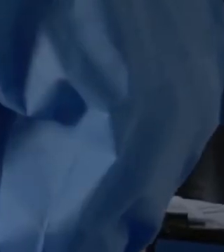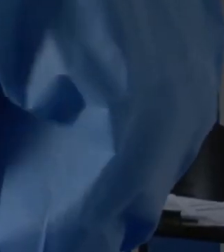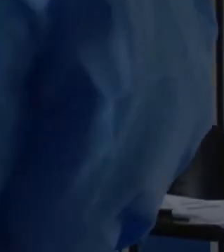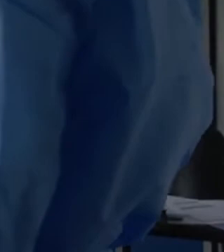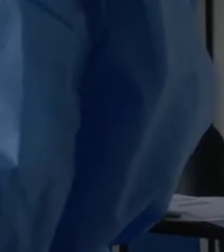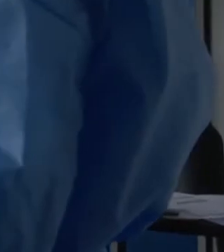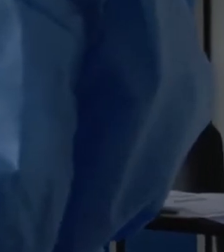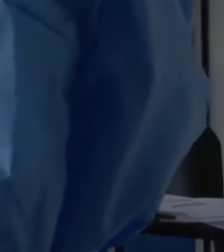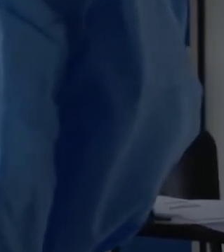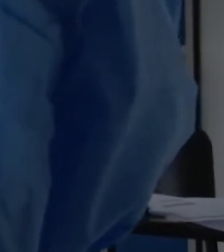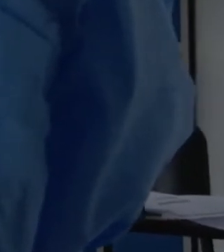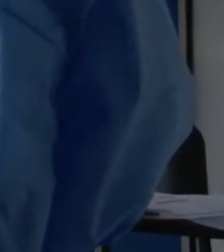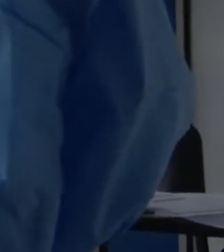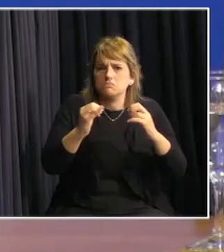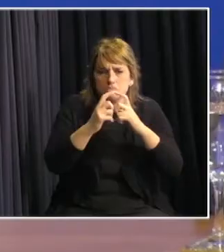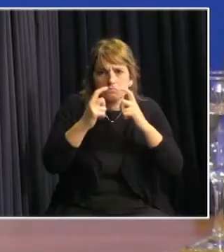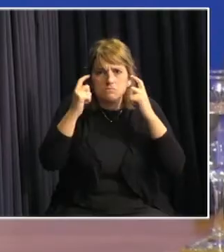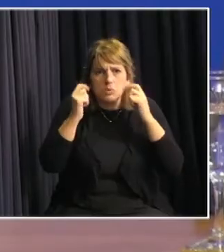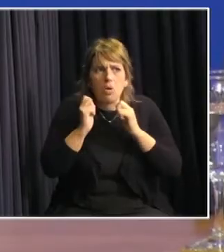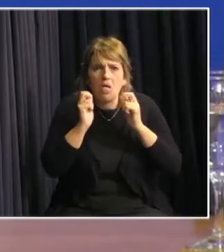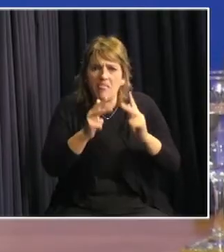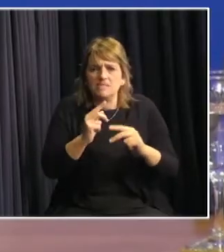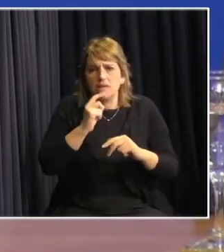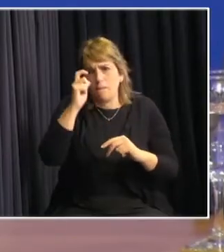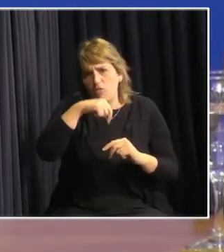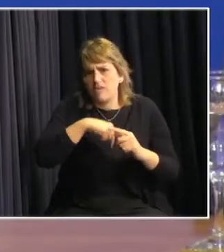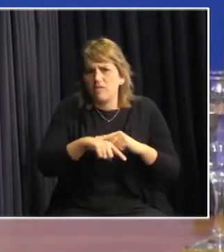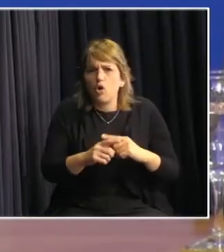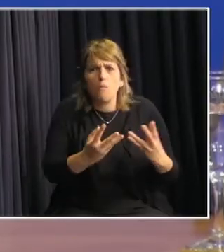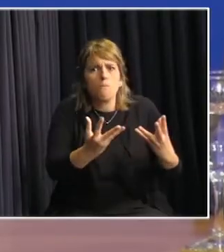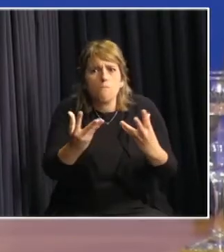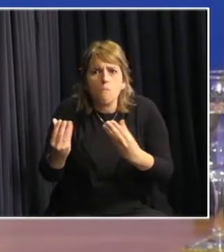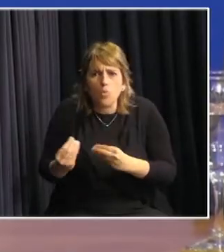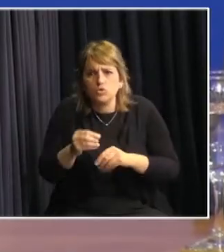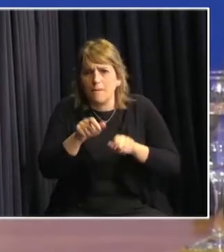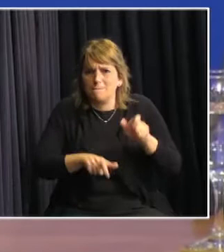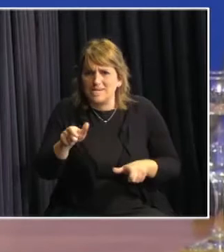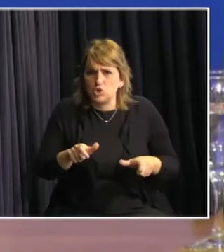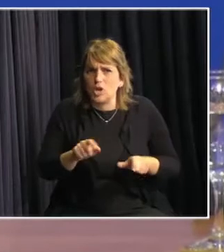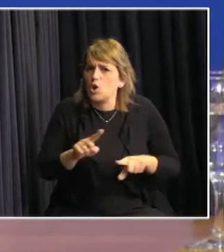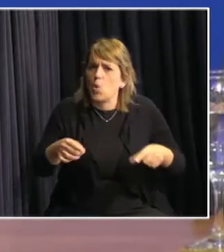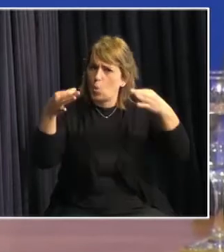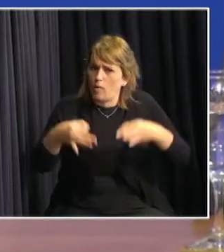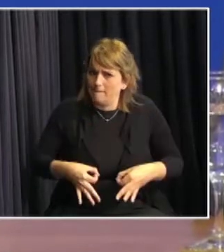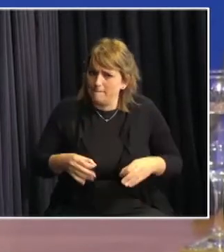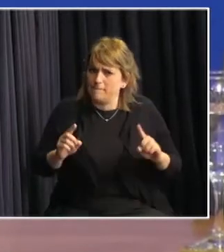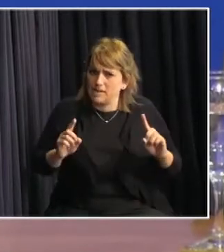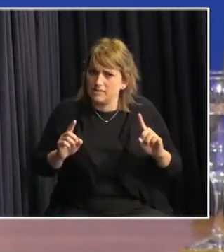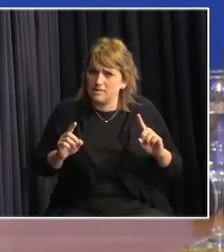disímil el acatamiento me atrevo a decir que montevideo hay muchísima gente que no está cumpliendo con esta exhortación